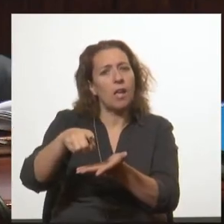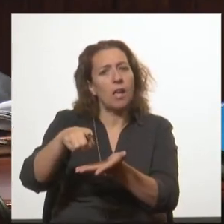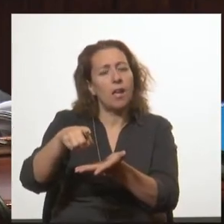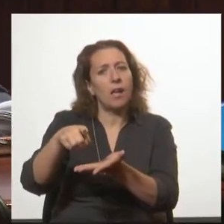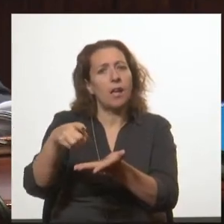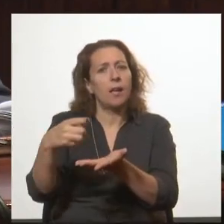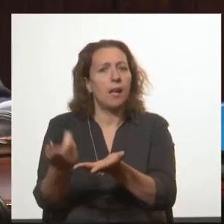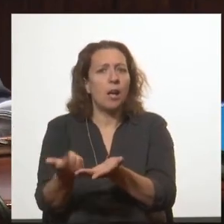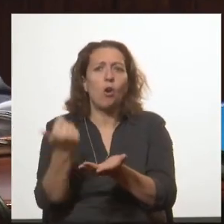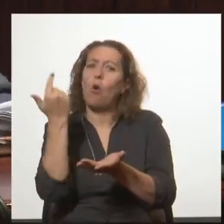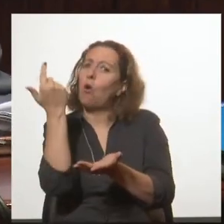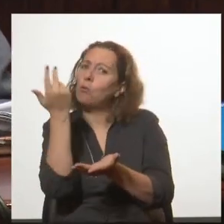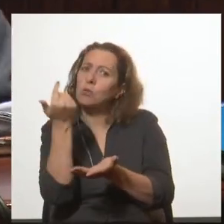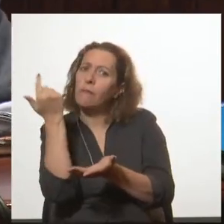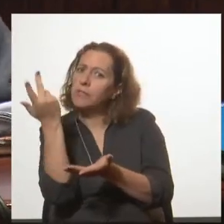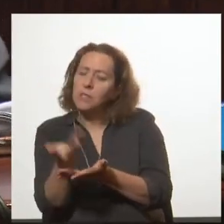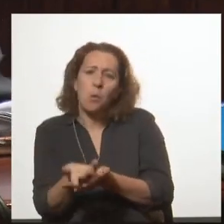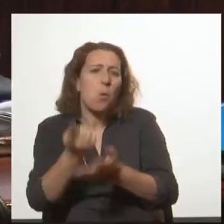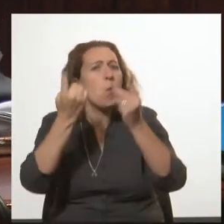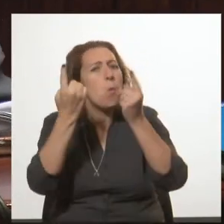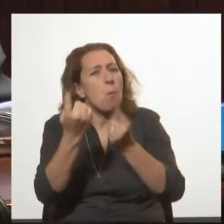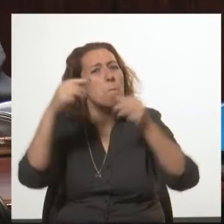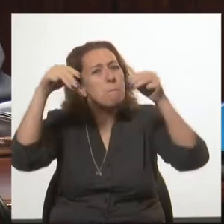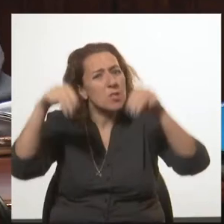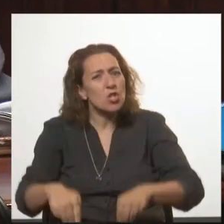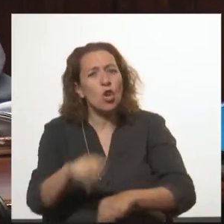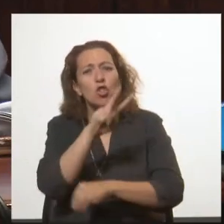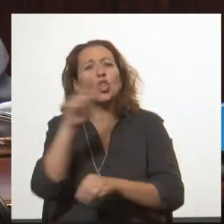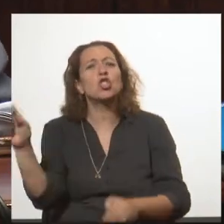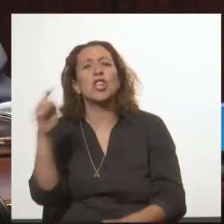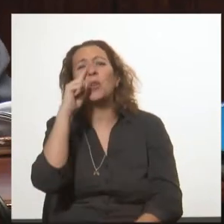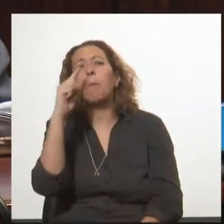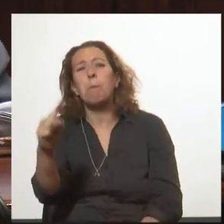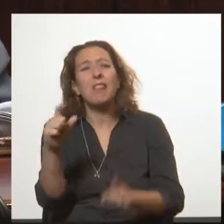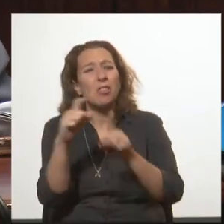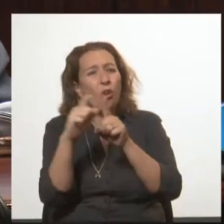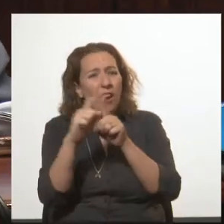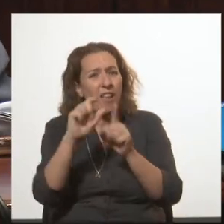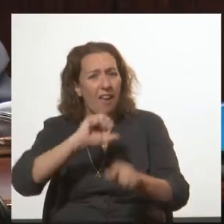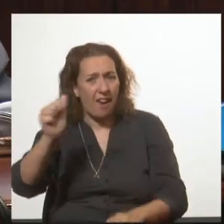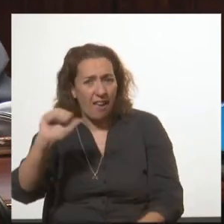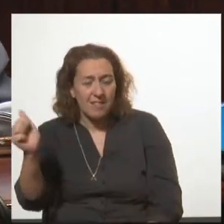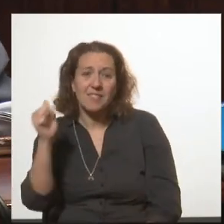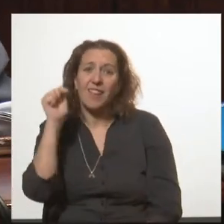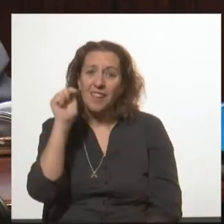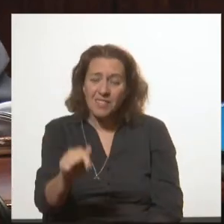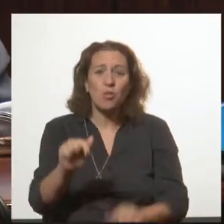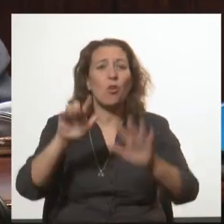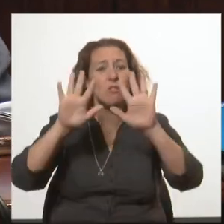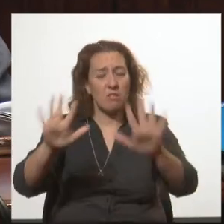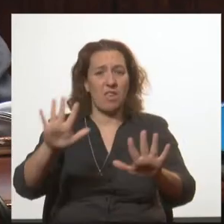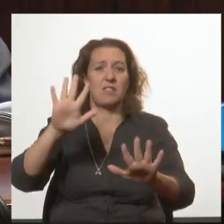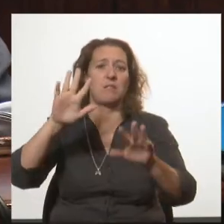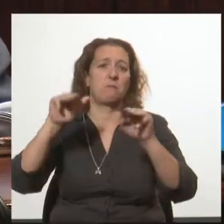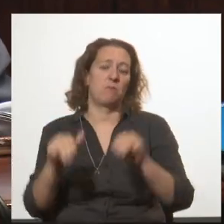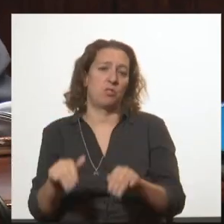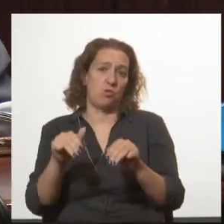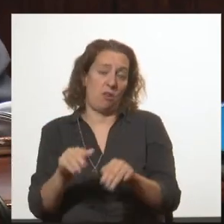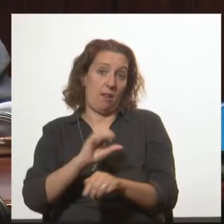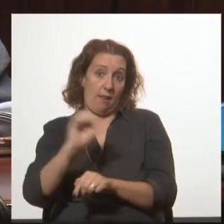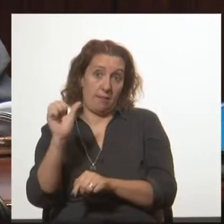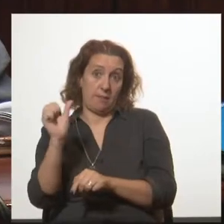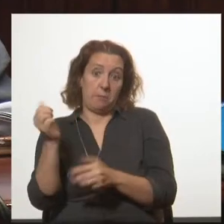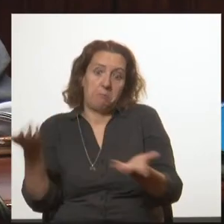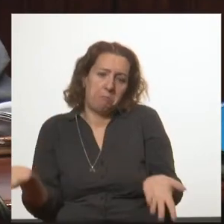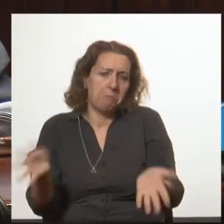ya contabilizamos como un millón doscientos mil dólares de ganancia eso forma parte de los 10 millones algo similar